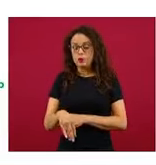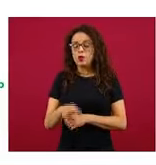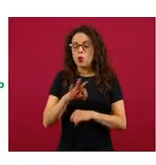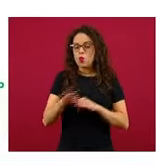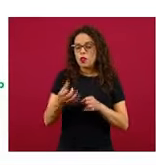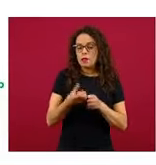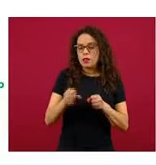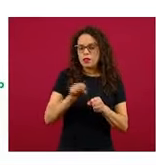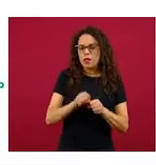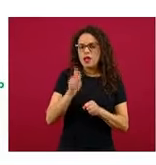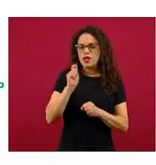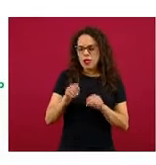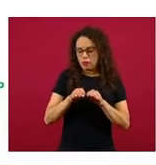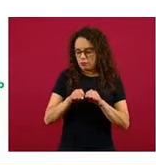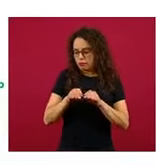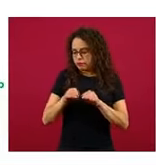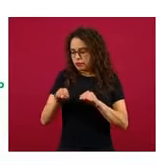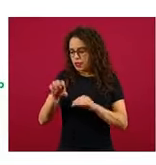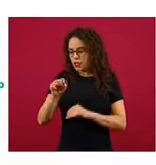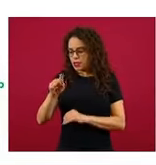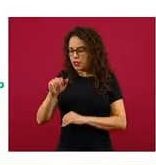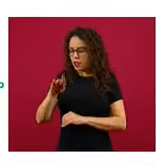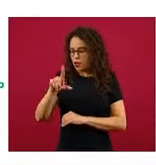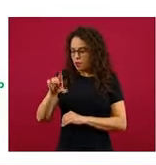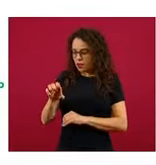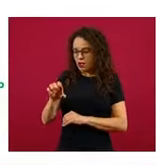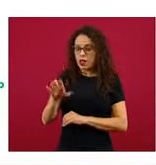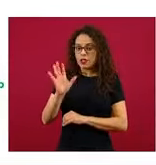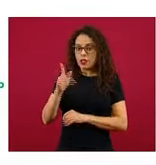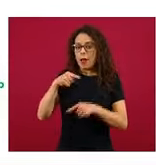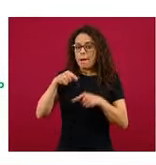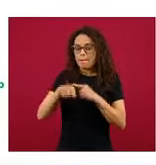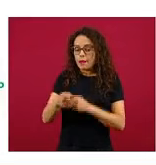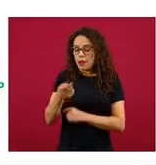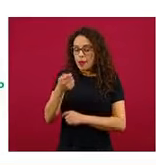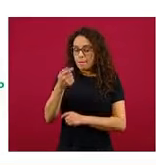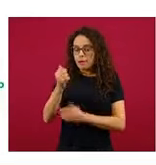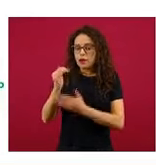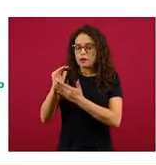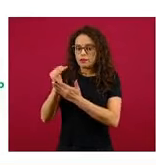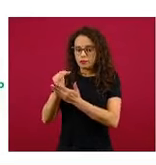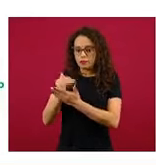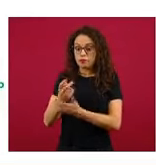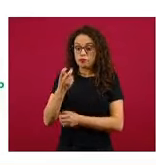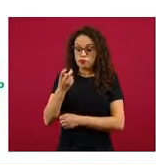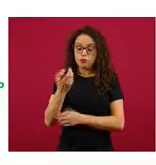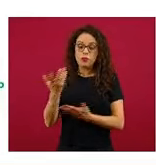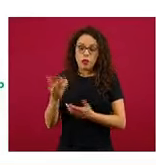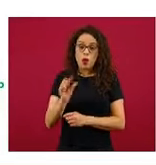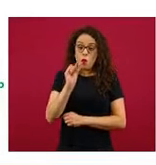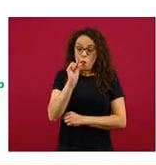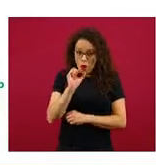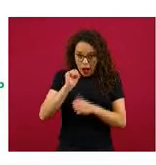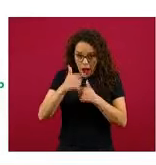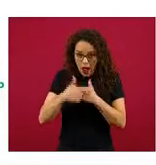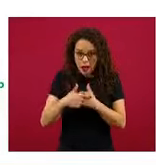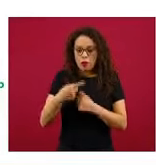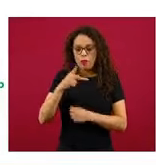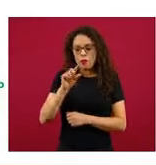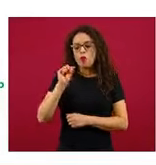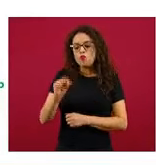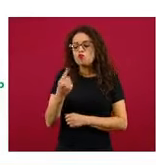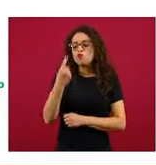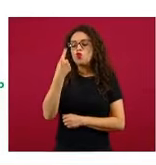en una meseta y tendiendo ya a una disminución. Por eso el cambio aquí, aunque es positivo, es de solamente